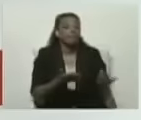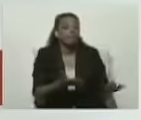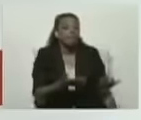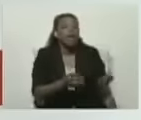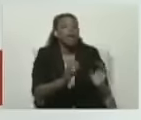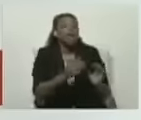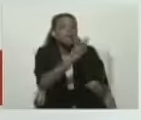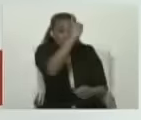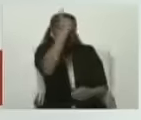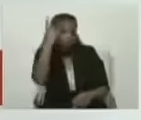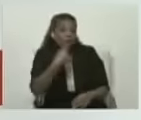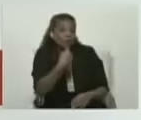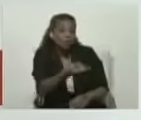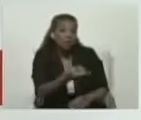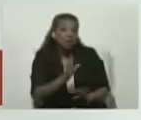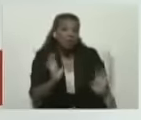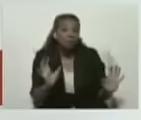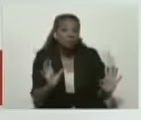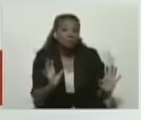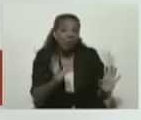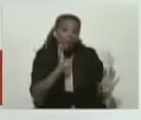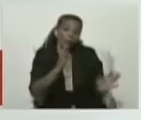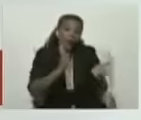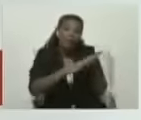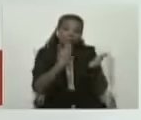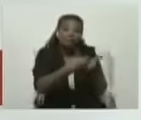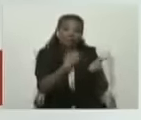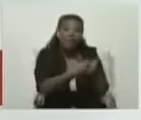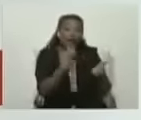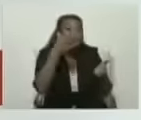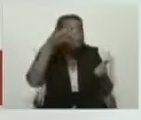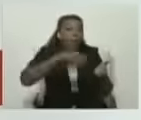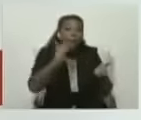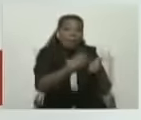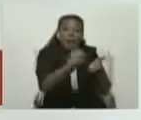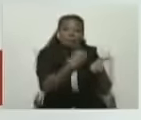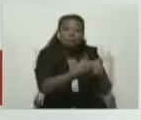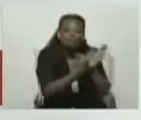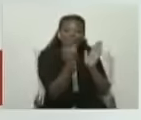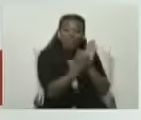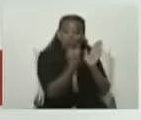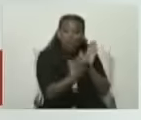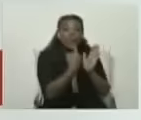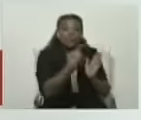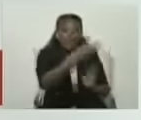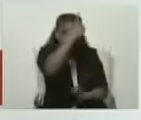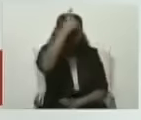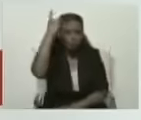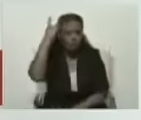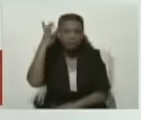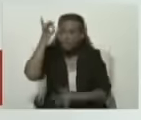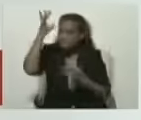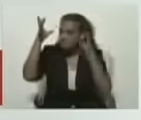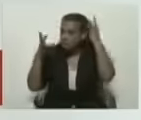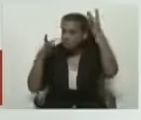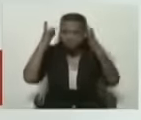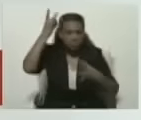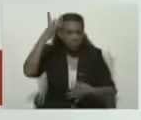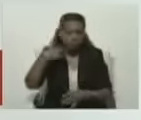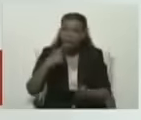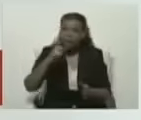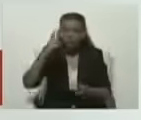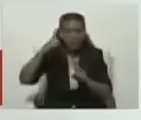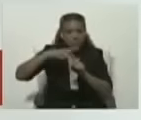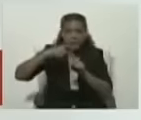Si Diosdado lo dijo, es porque tenía los pelos en la mano. Porque si algo caracteriza a Diosdado Cabello y a su programa de los